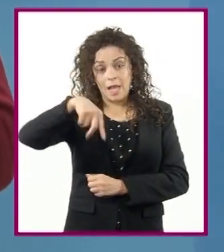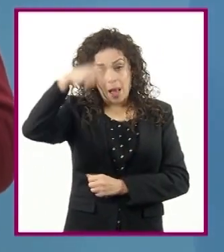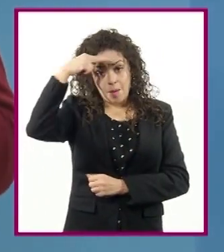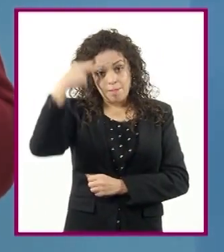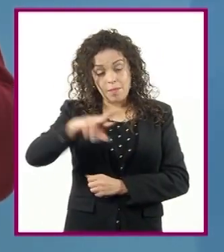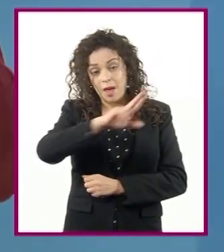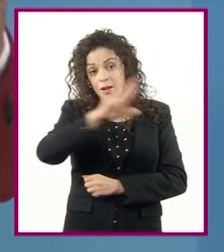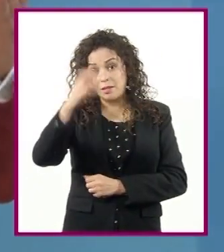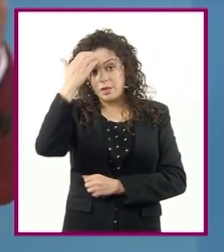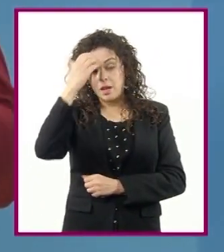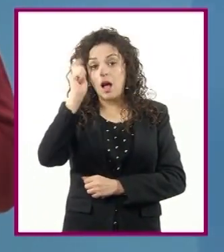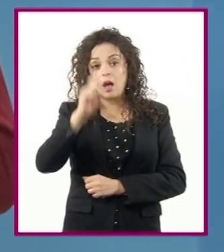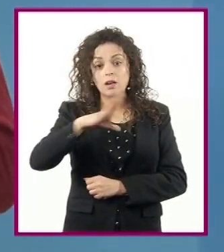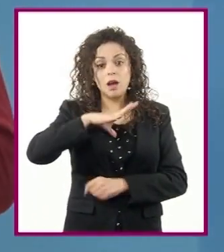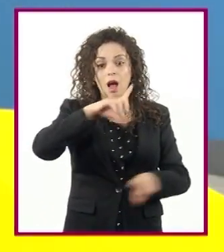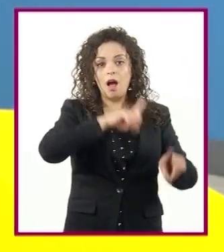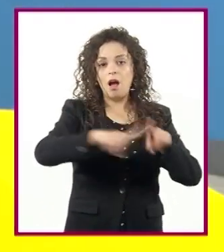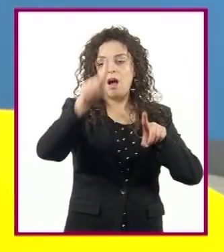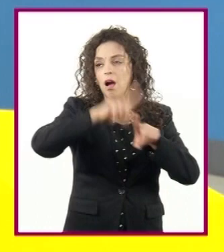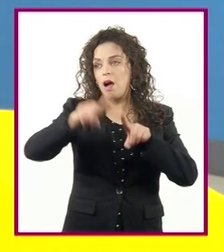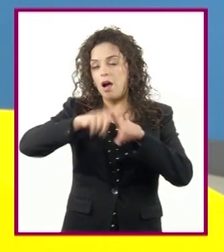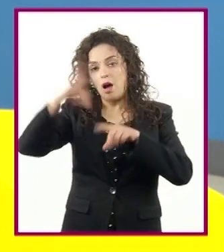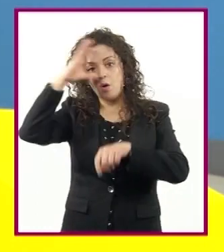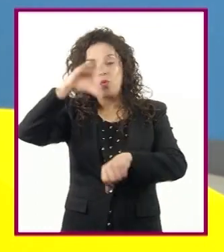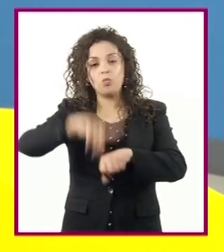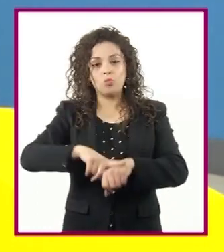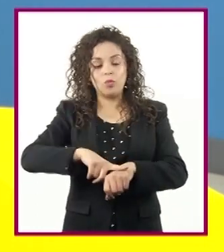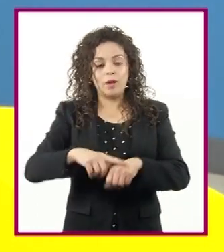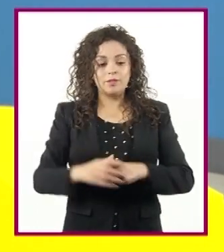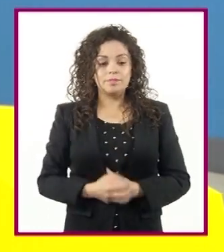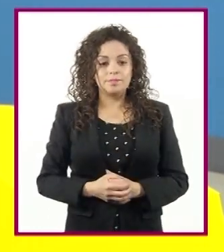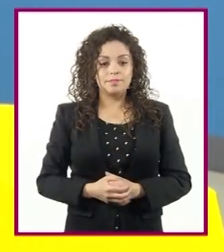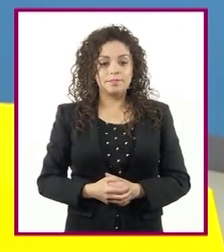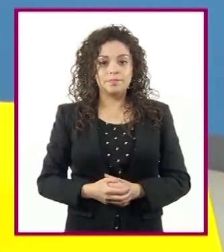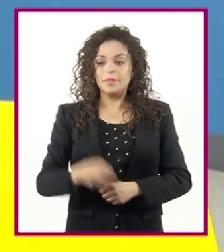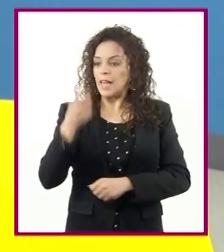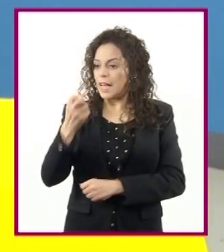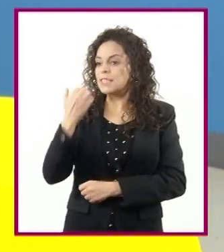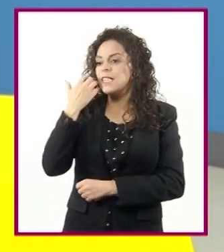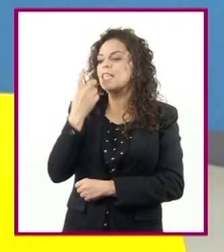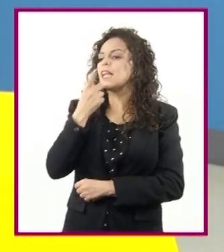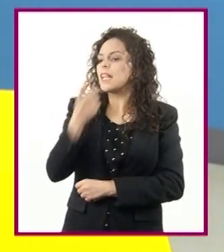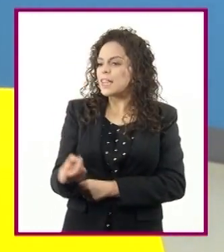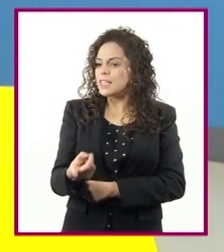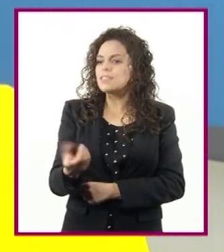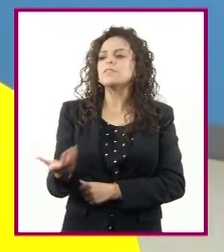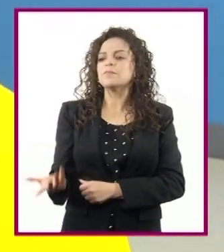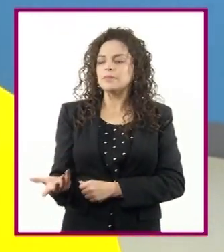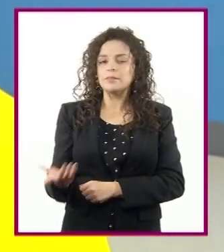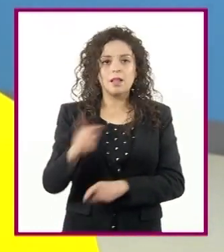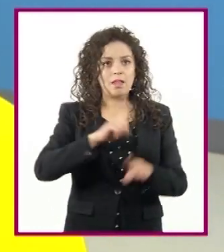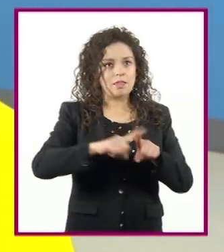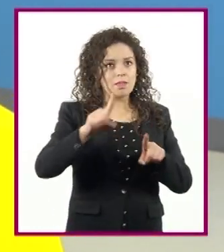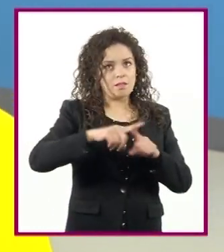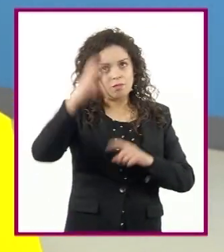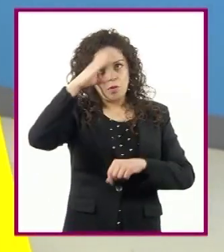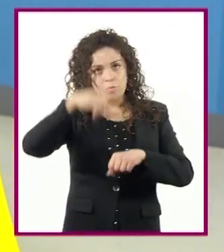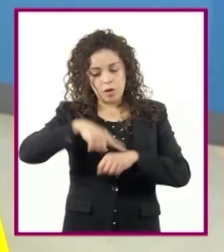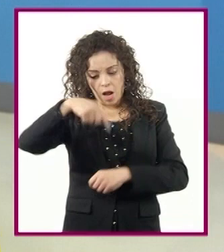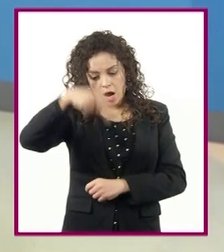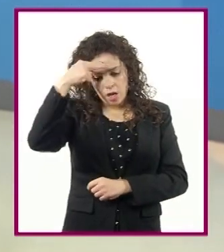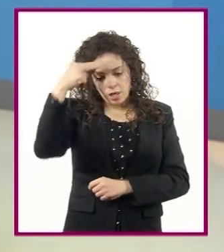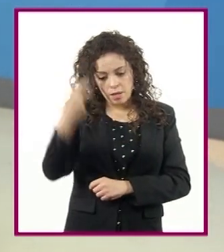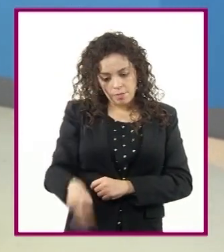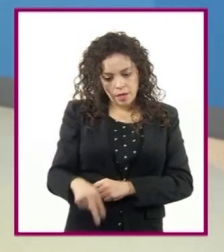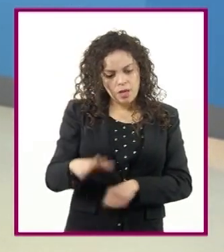un país multicultural. Eso quiere decir que la diversidad cultural en nuestro país es el